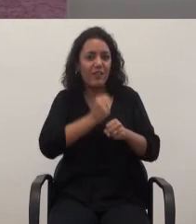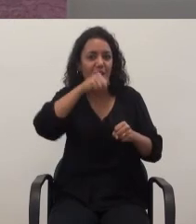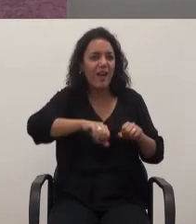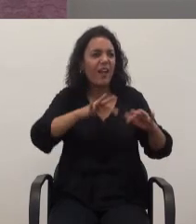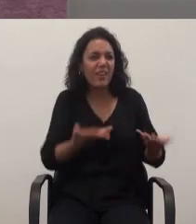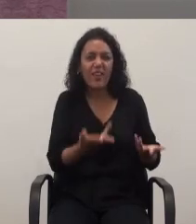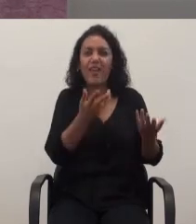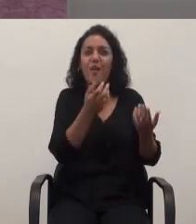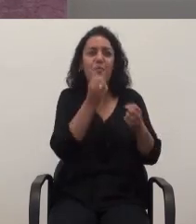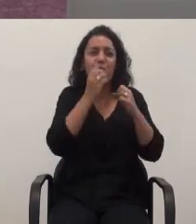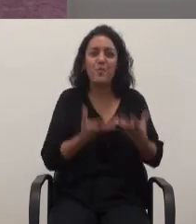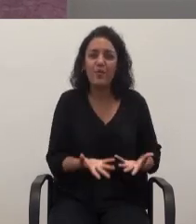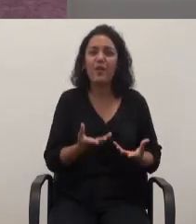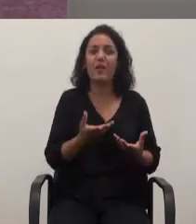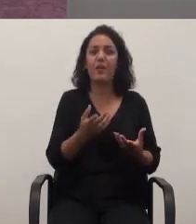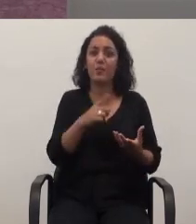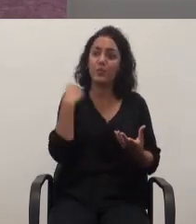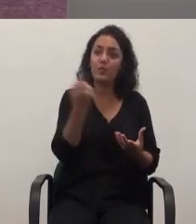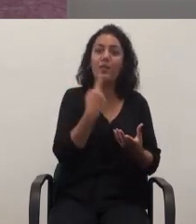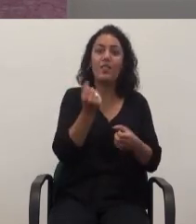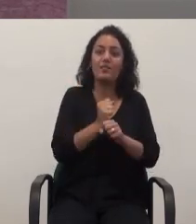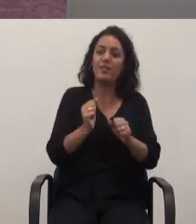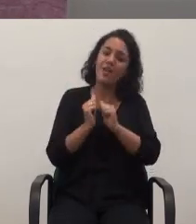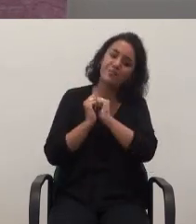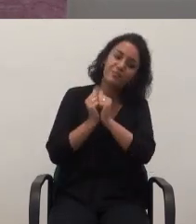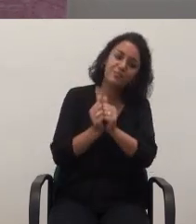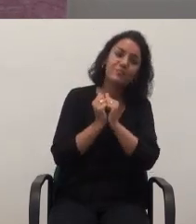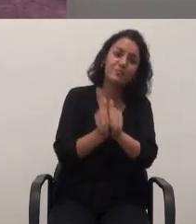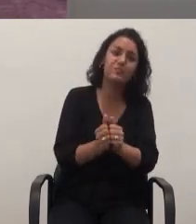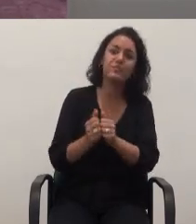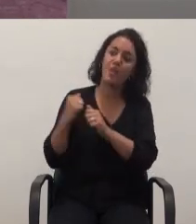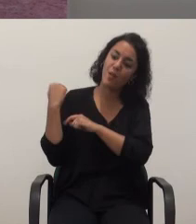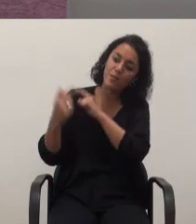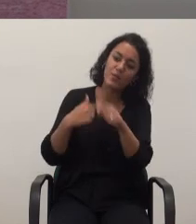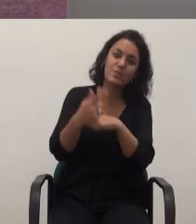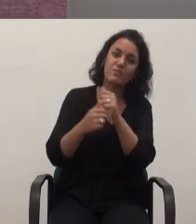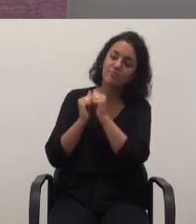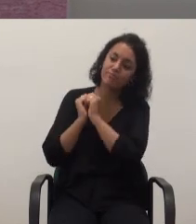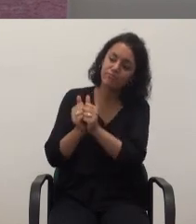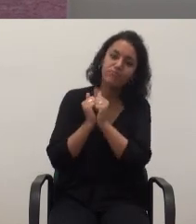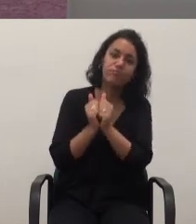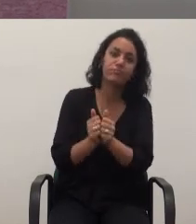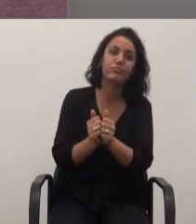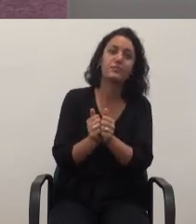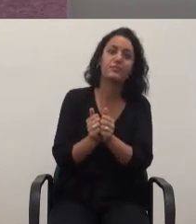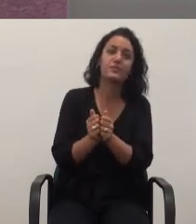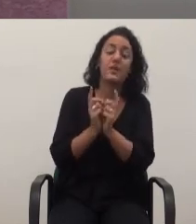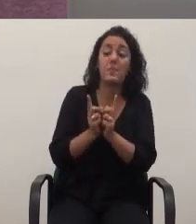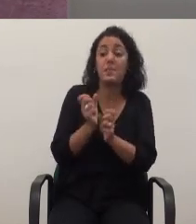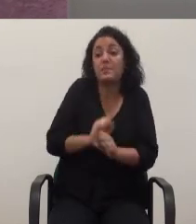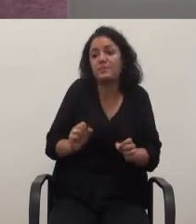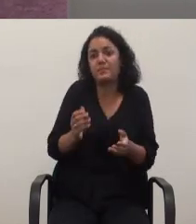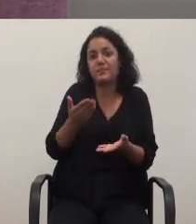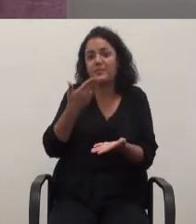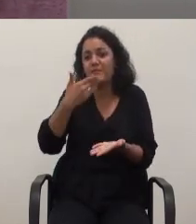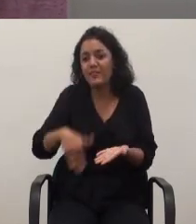por encima de lo que cada uno de nosotros hace cotidianamente, pero que a su vez nos permiten entender que lo que